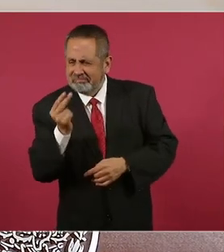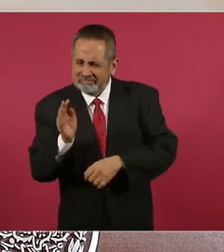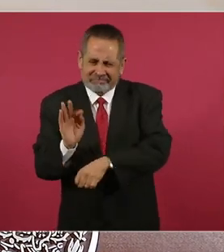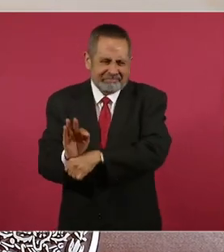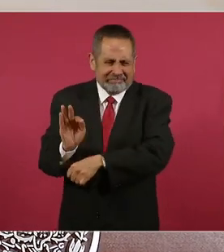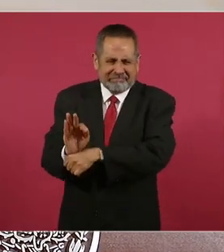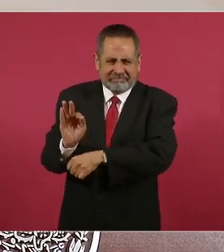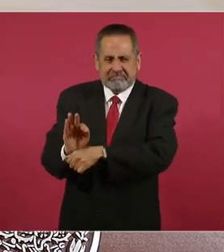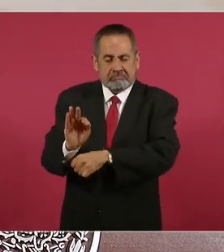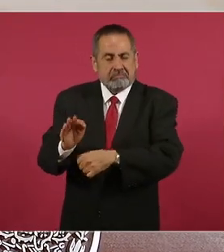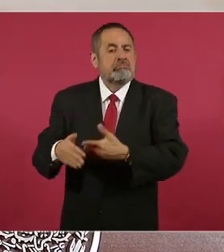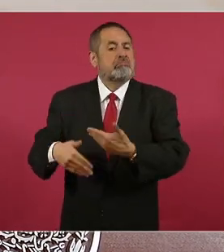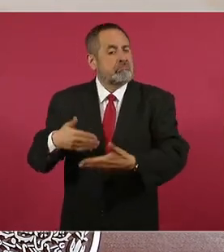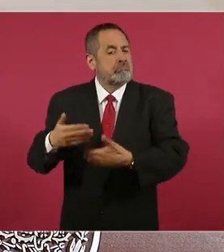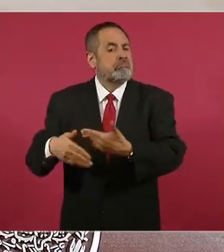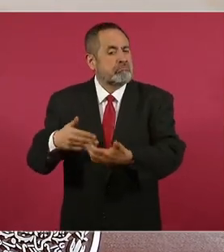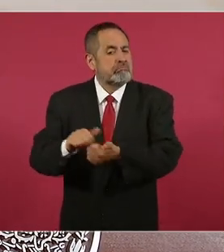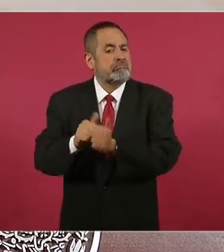de